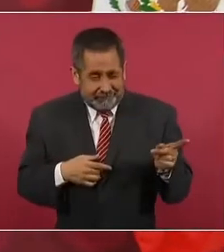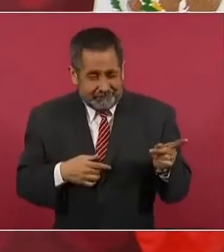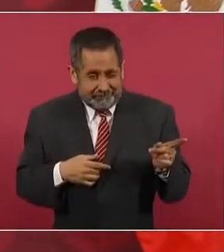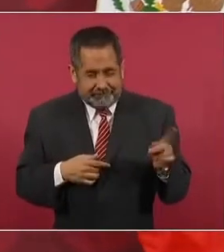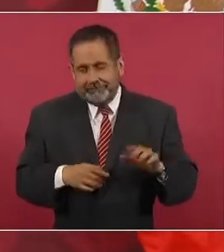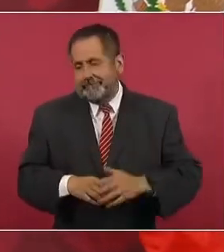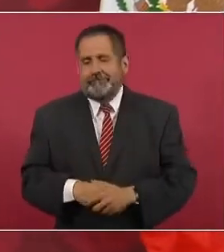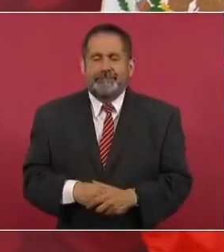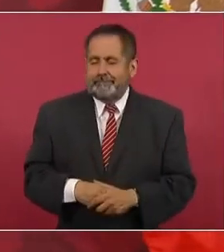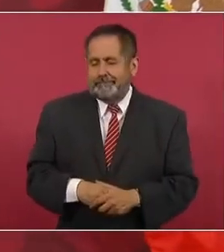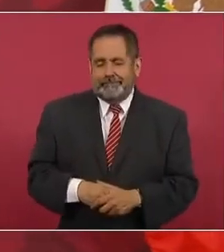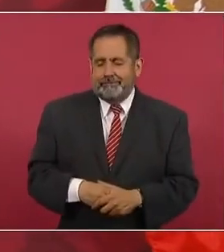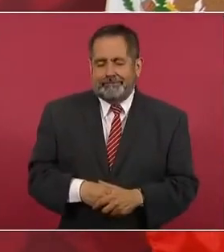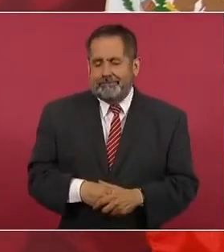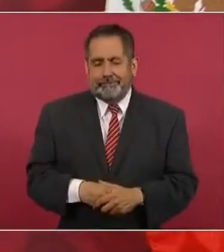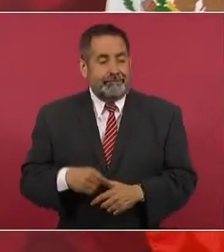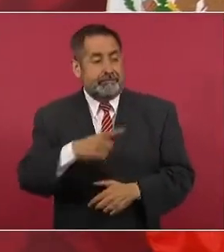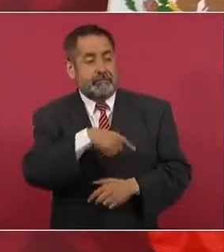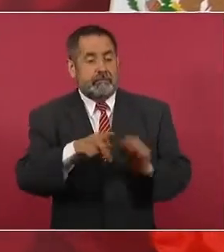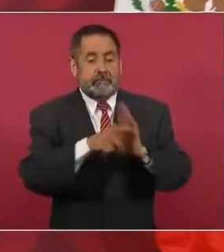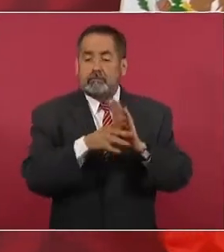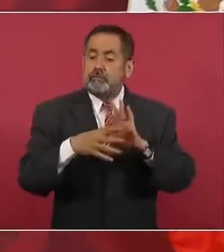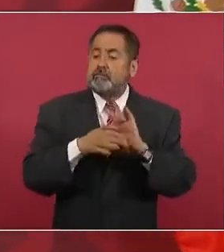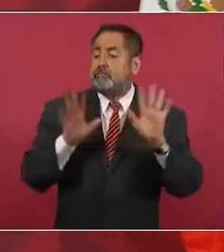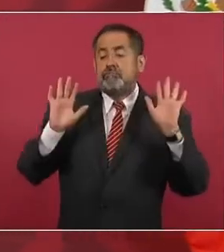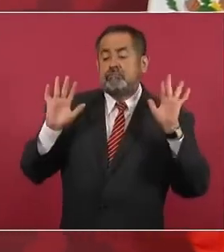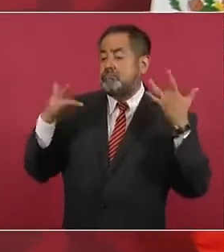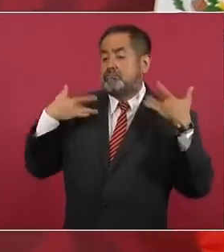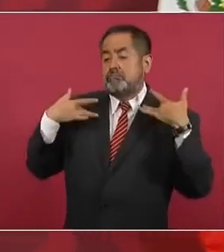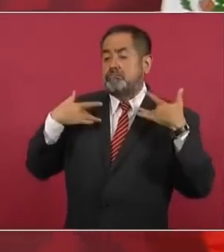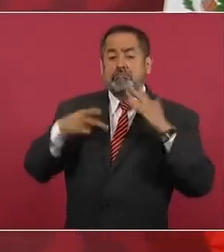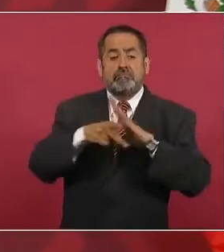Hacemos periodismo objetivo, plural,